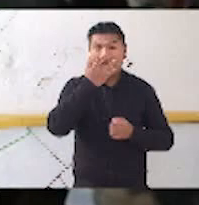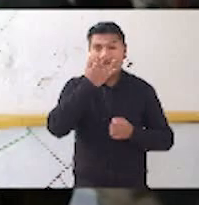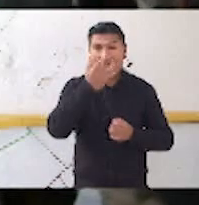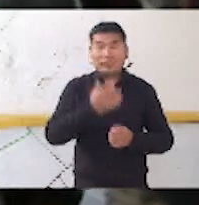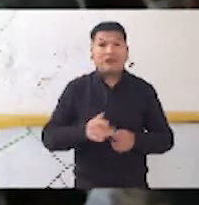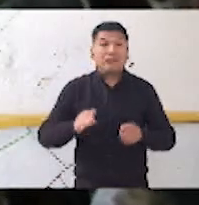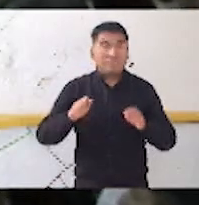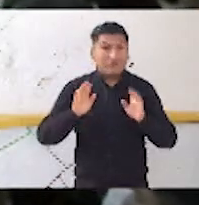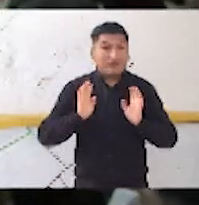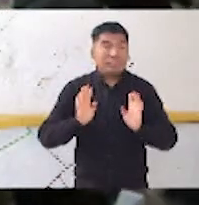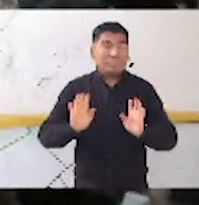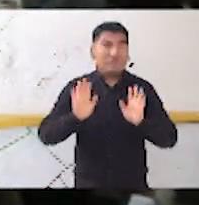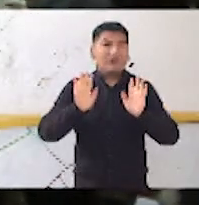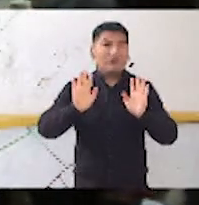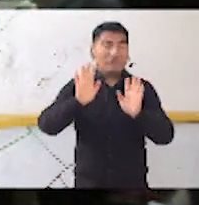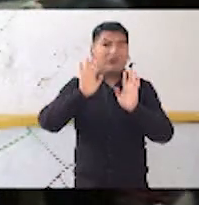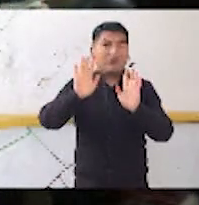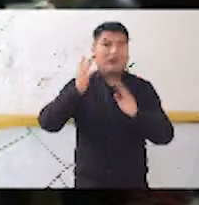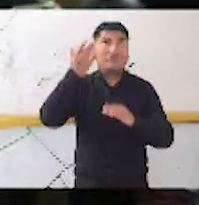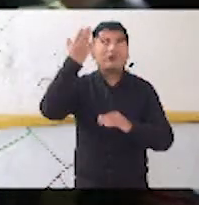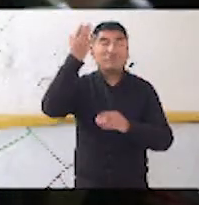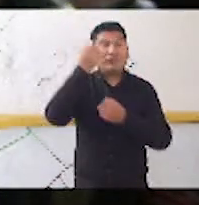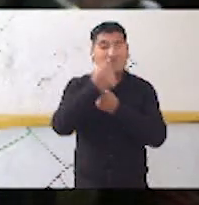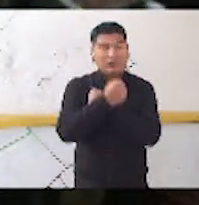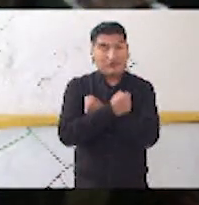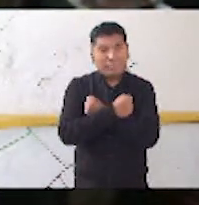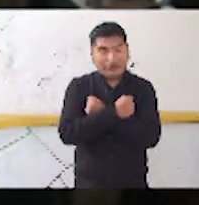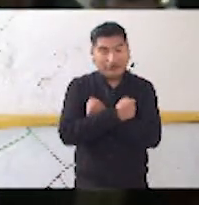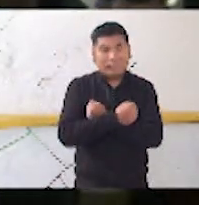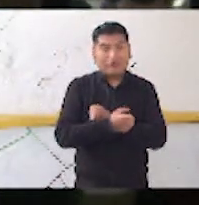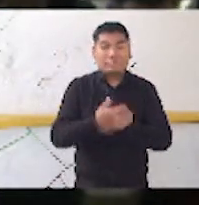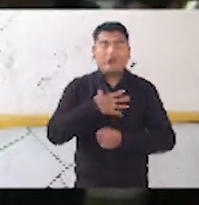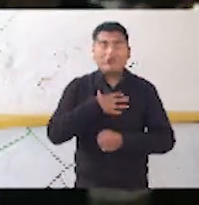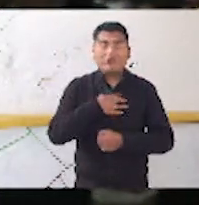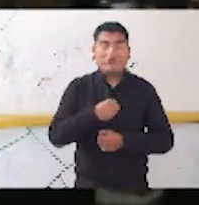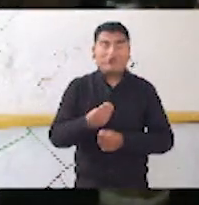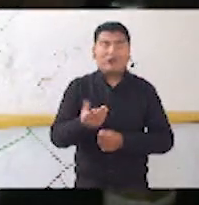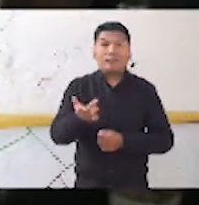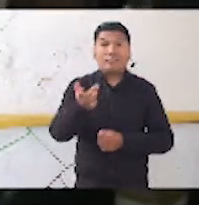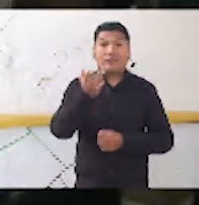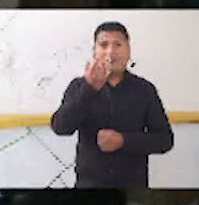Eucaristía, milagro de amor.